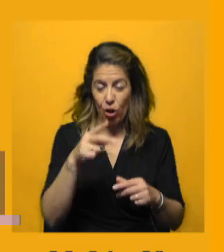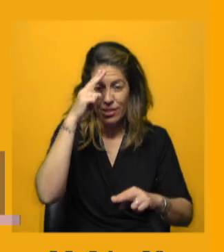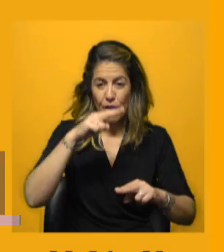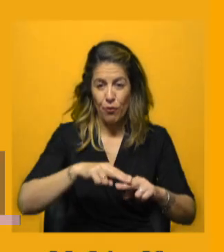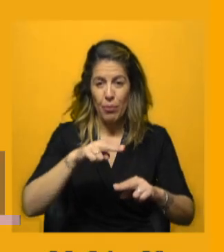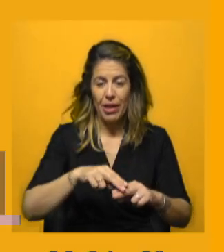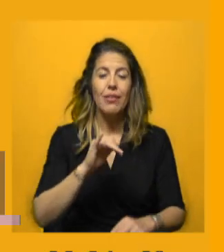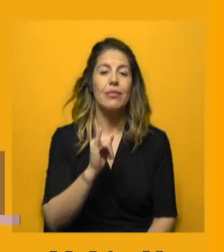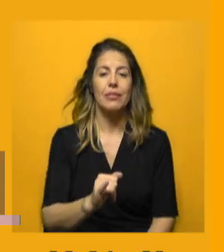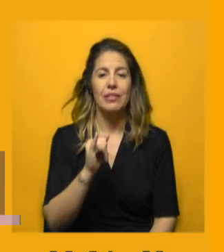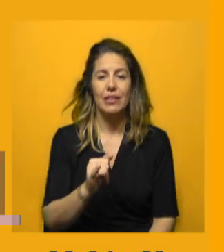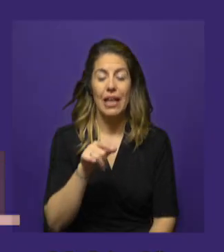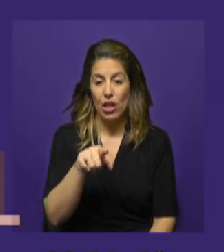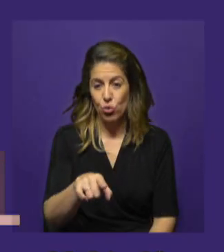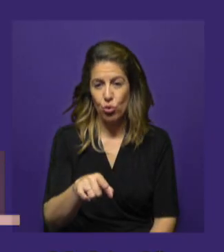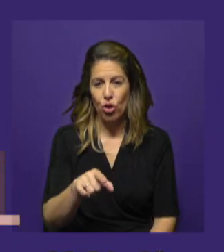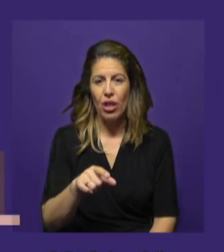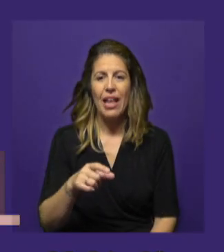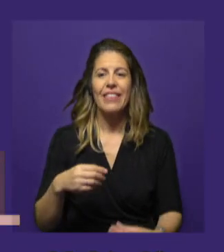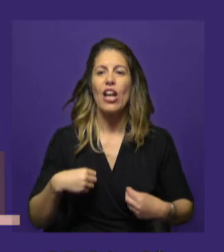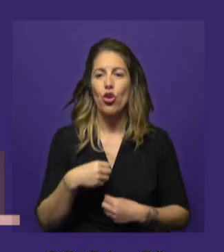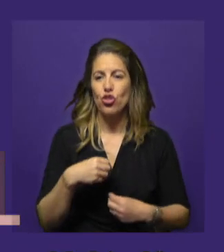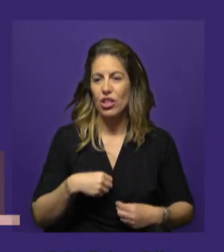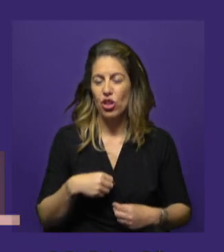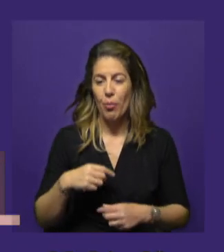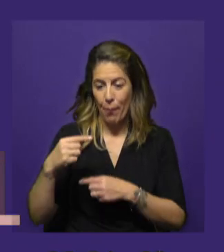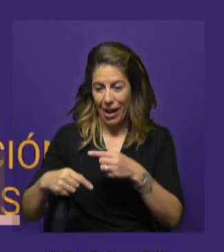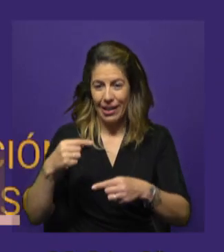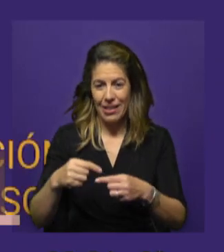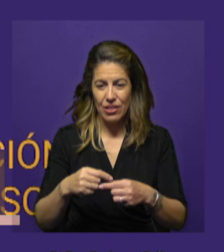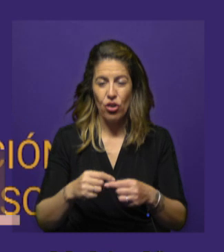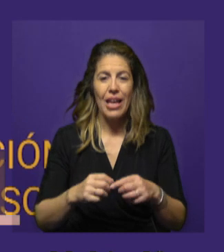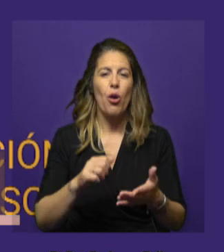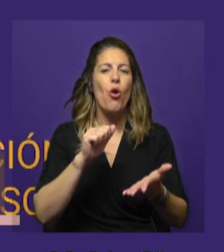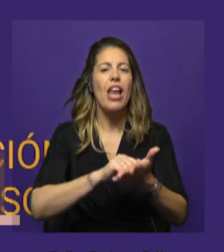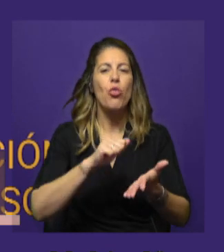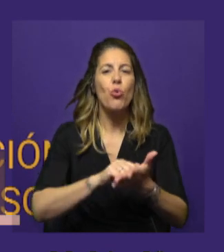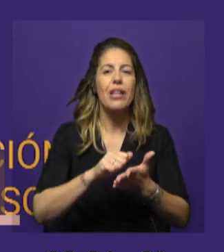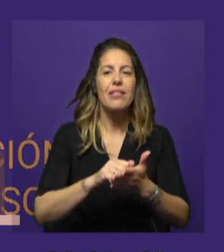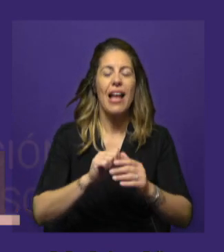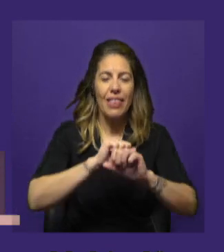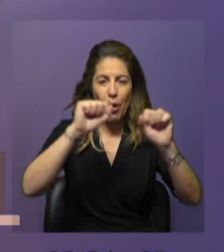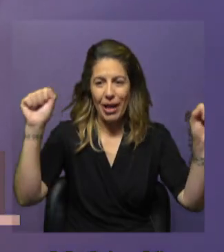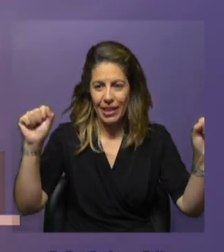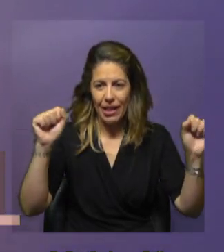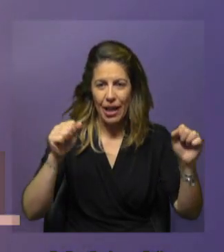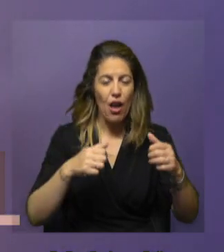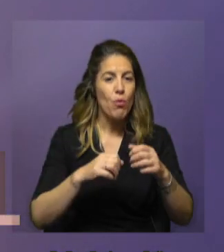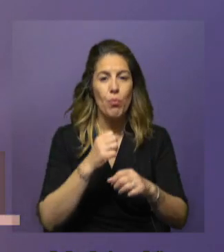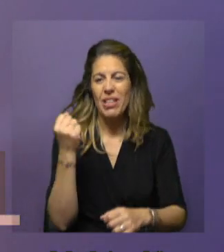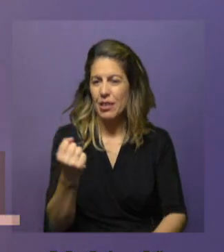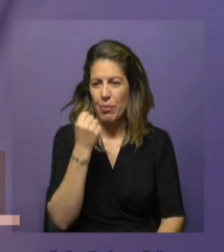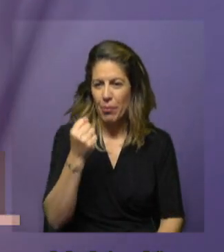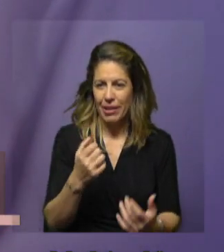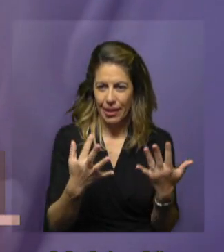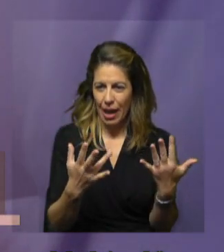uno de los síntomas más clásicos de la artritis y muchas veces al inicio es la rigidez matinal, que si bien afecta a todo el cuerpo, afecta las manos fundamentalmente,